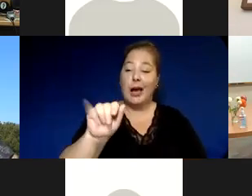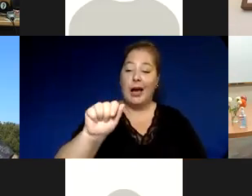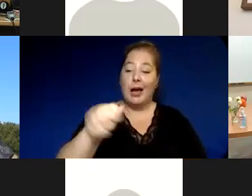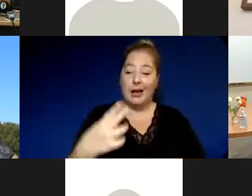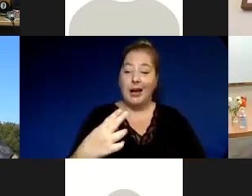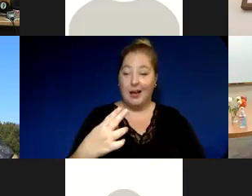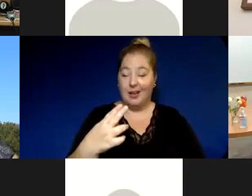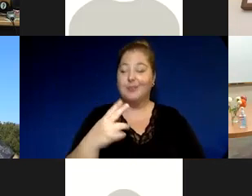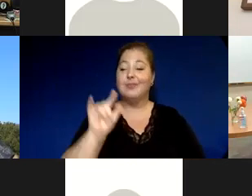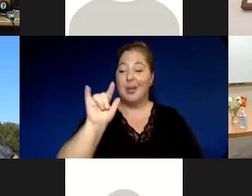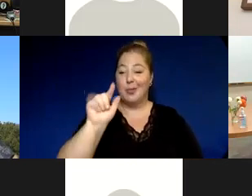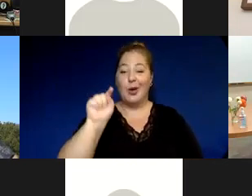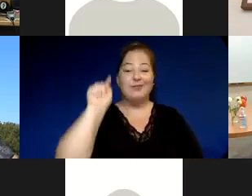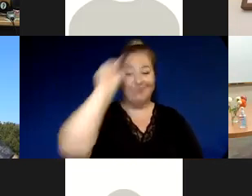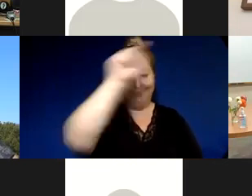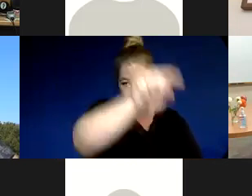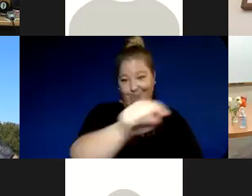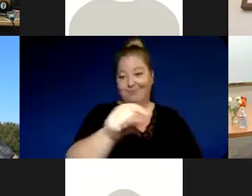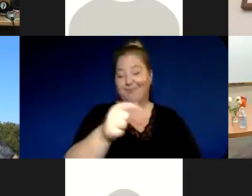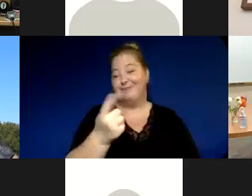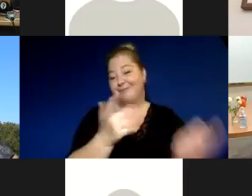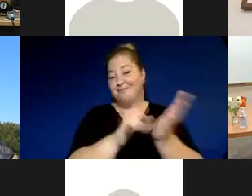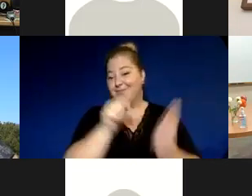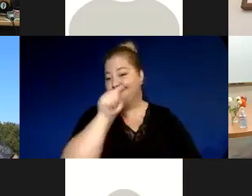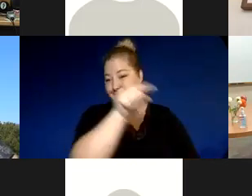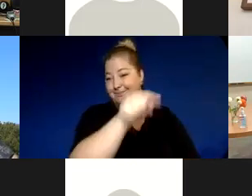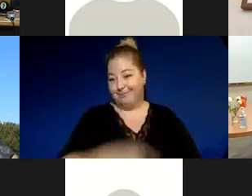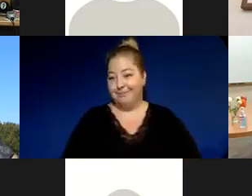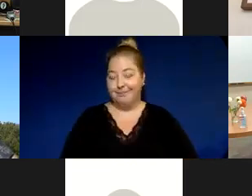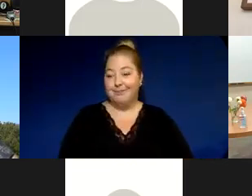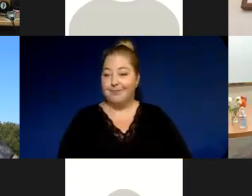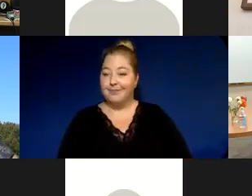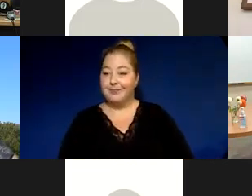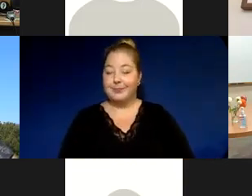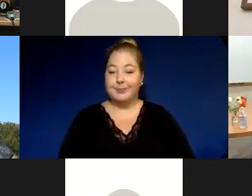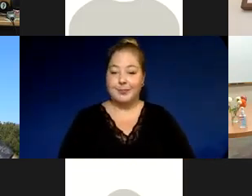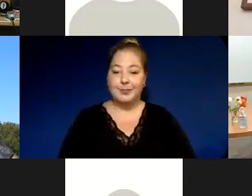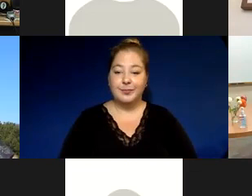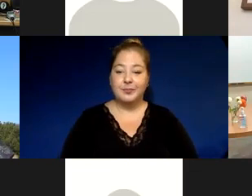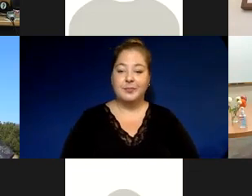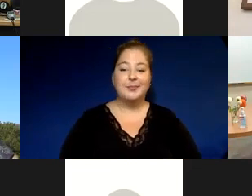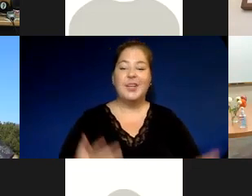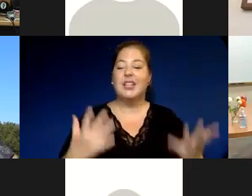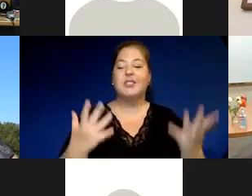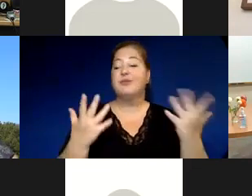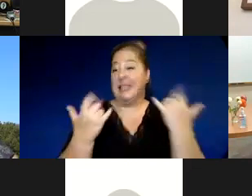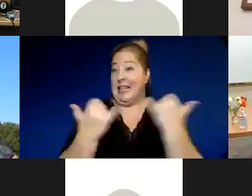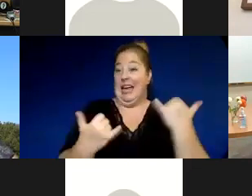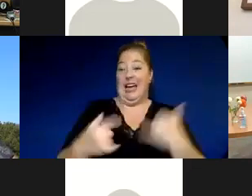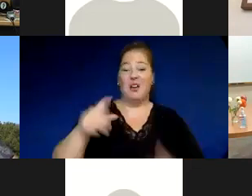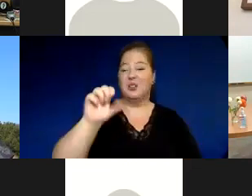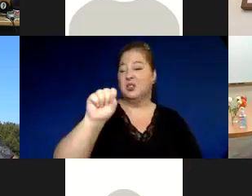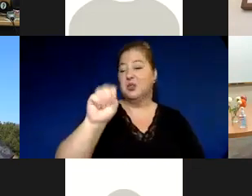lado este, en la zona esa, han estado solicitando apoyo desde más temprano, pero no han podido conseguir